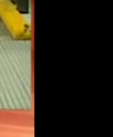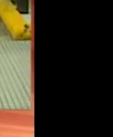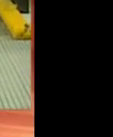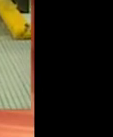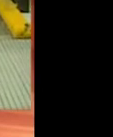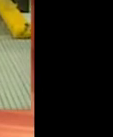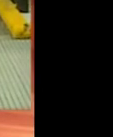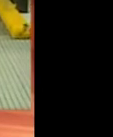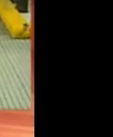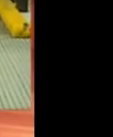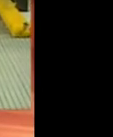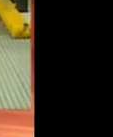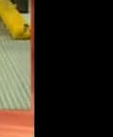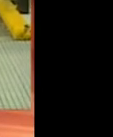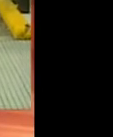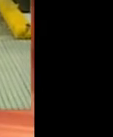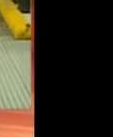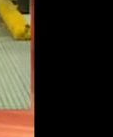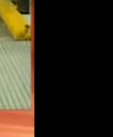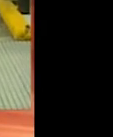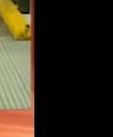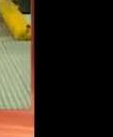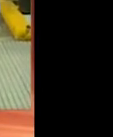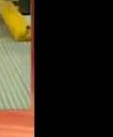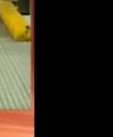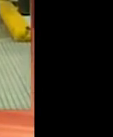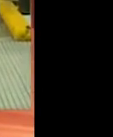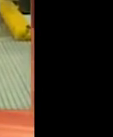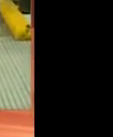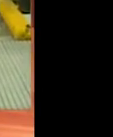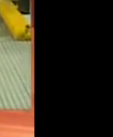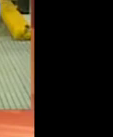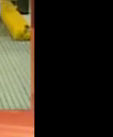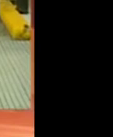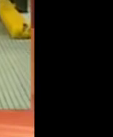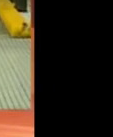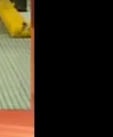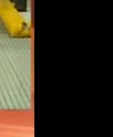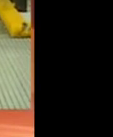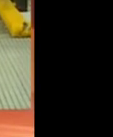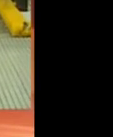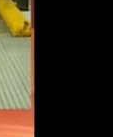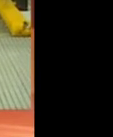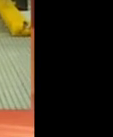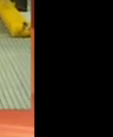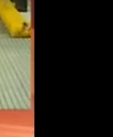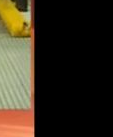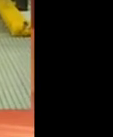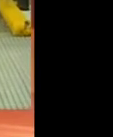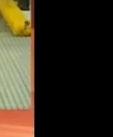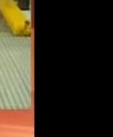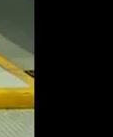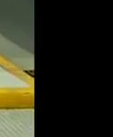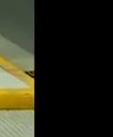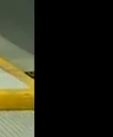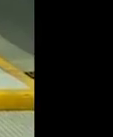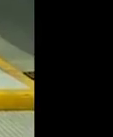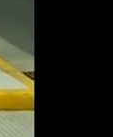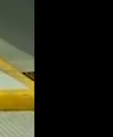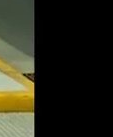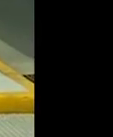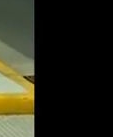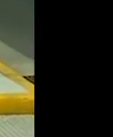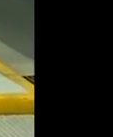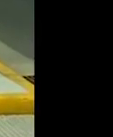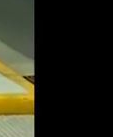ley, si no cumplen con este decreto, serán detenidos. Así es,